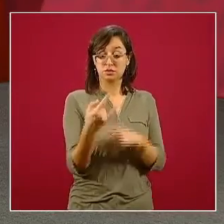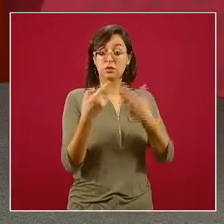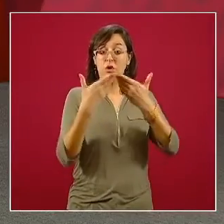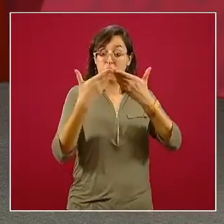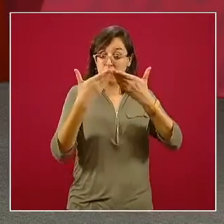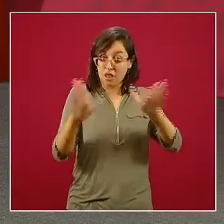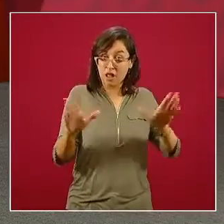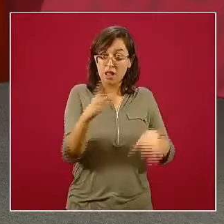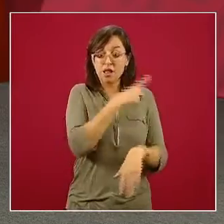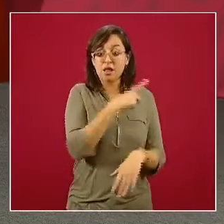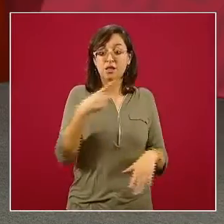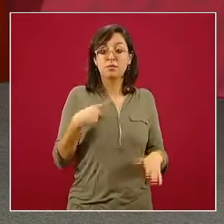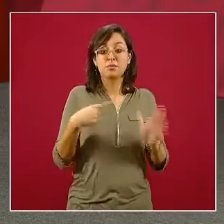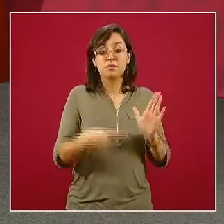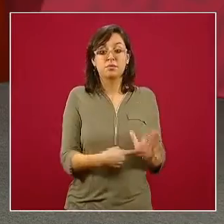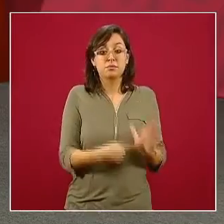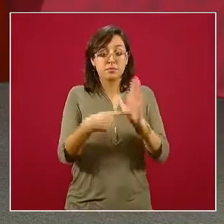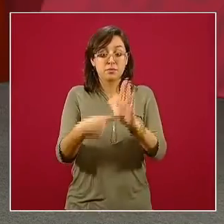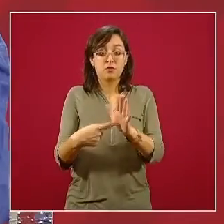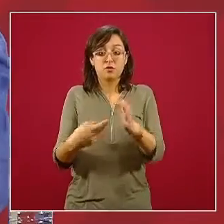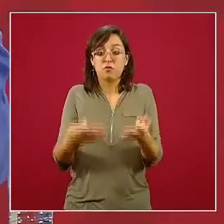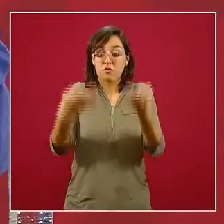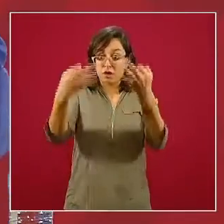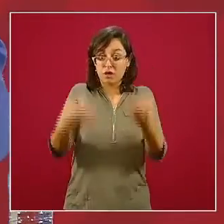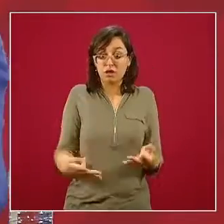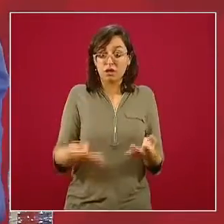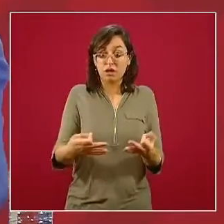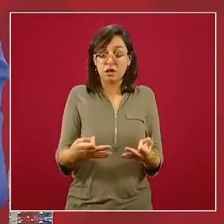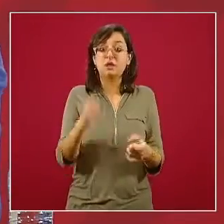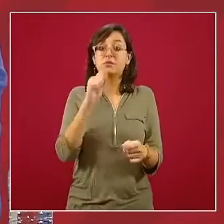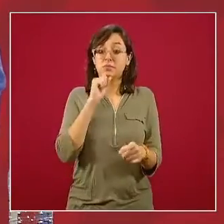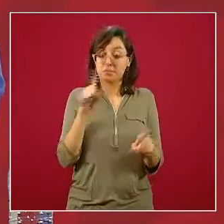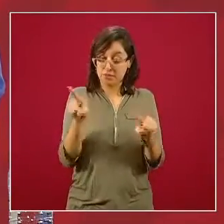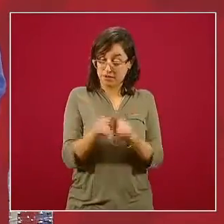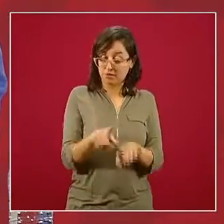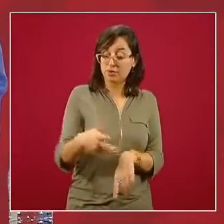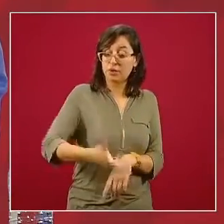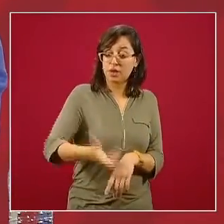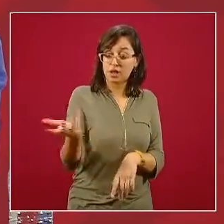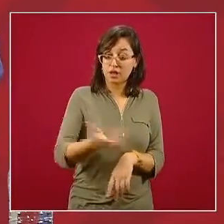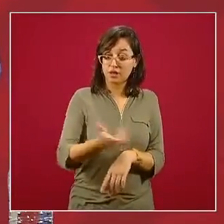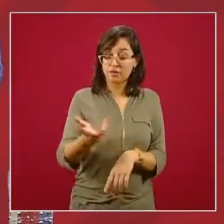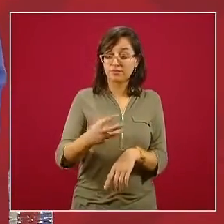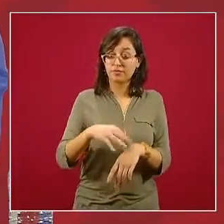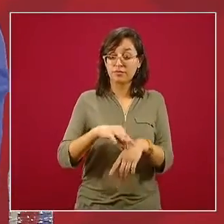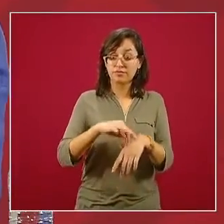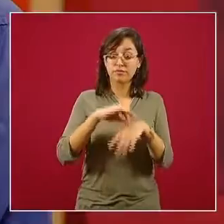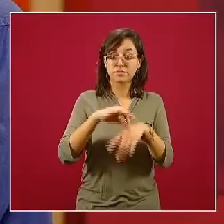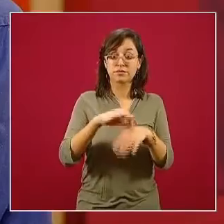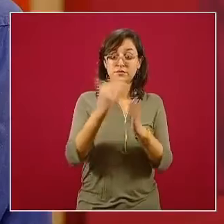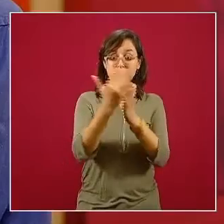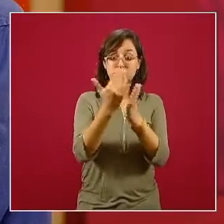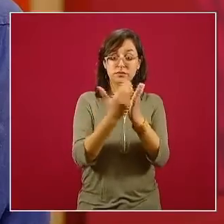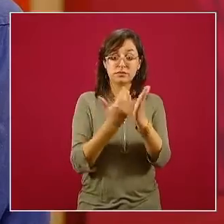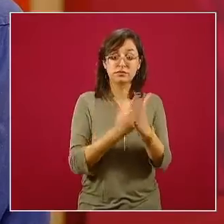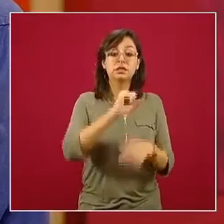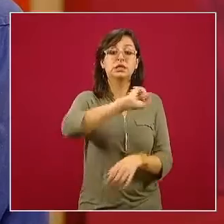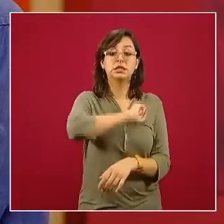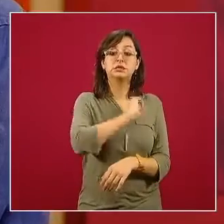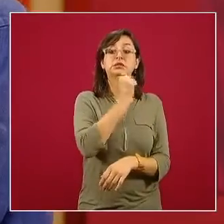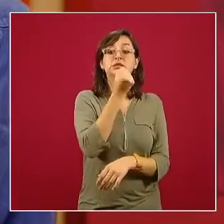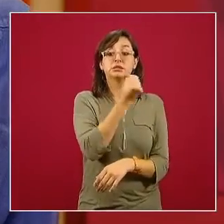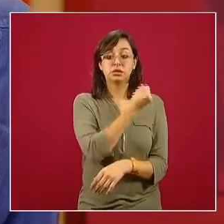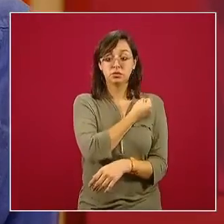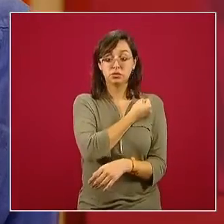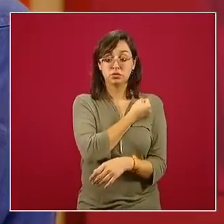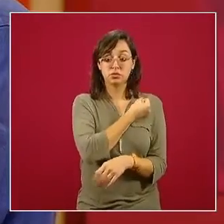presentar formalmente, y no solo presentar, sino poner en práctica los protocolos de salud